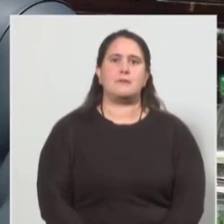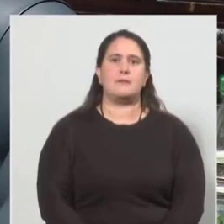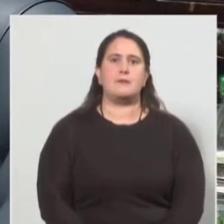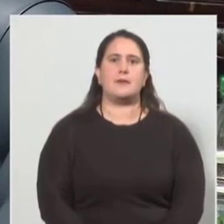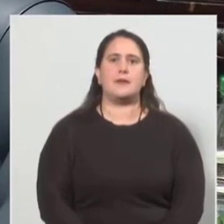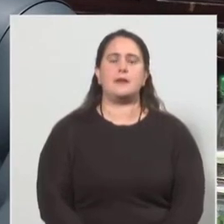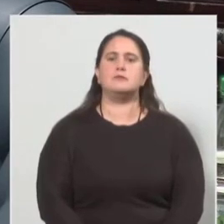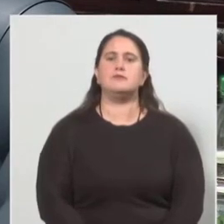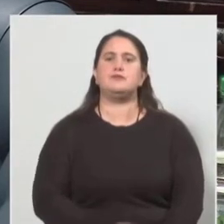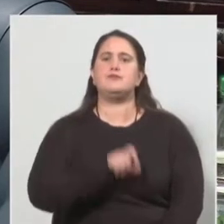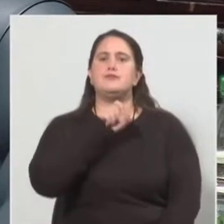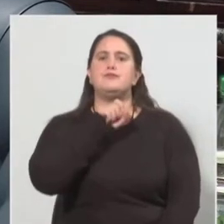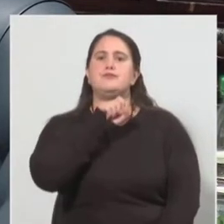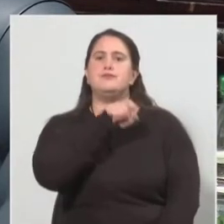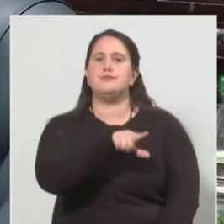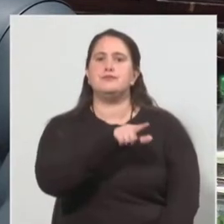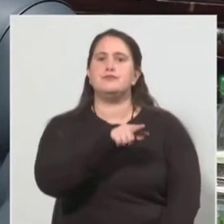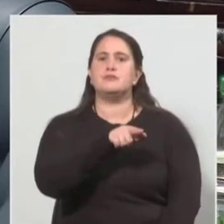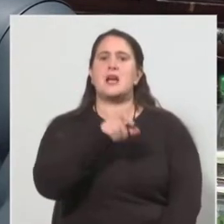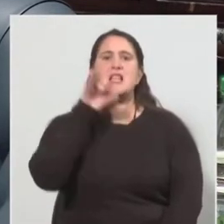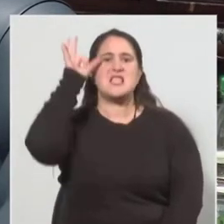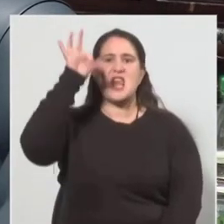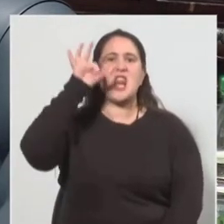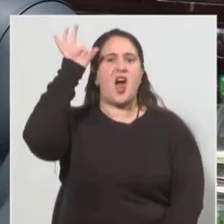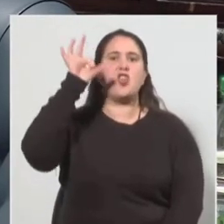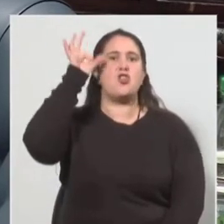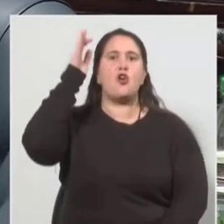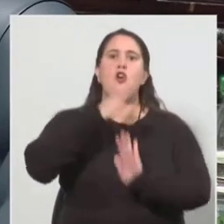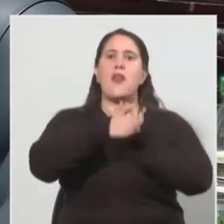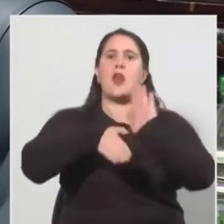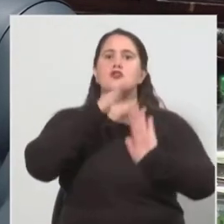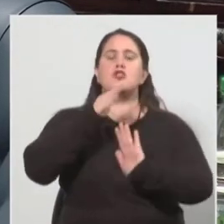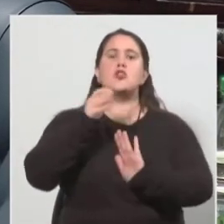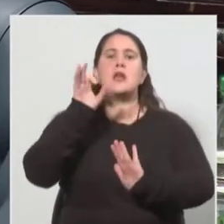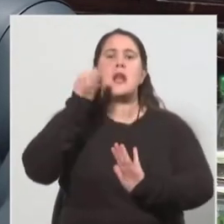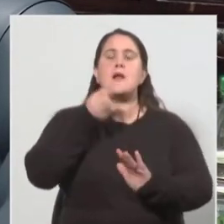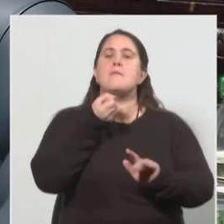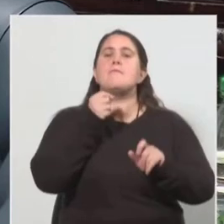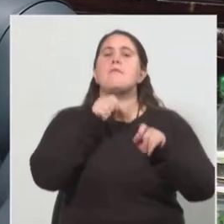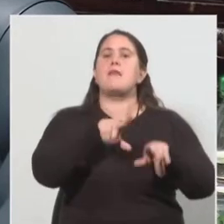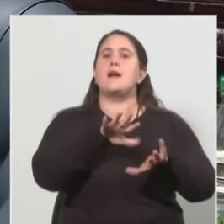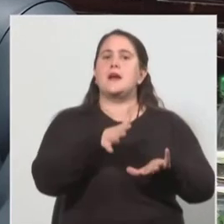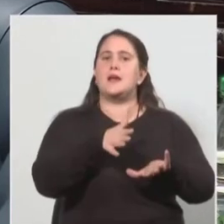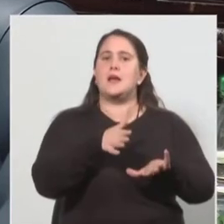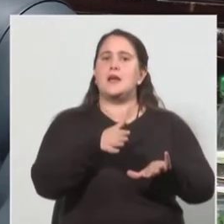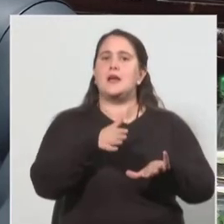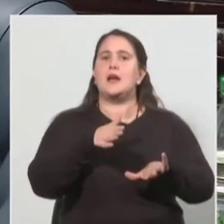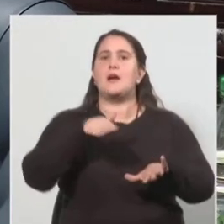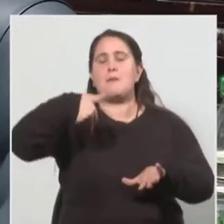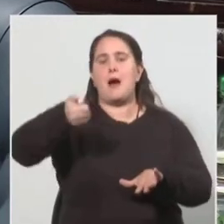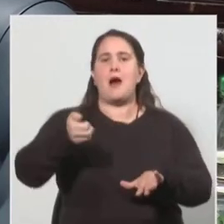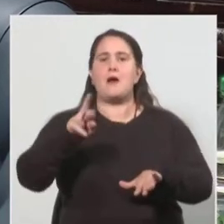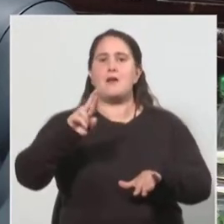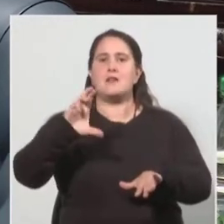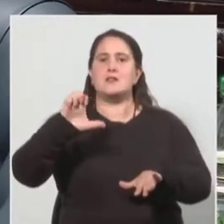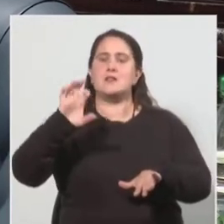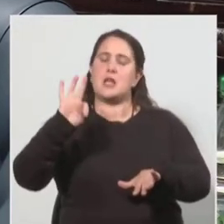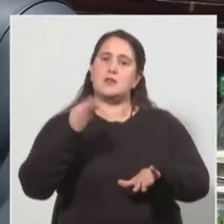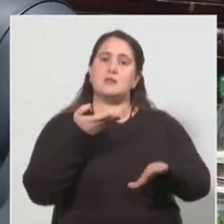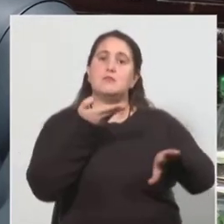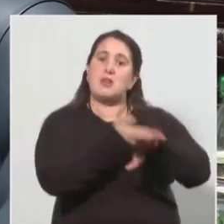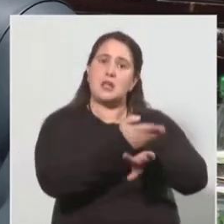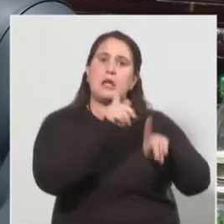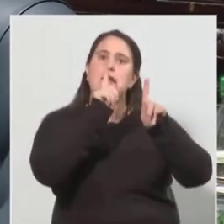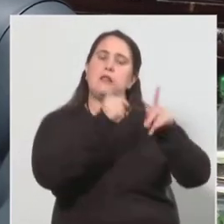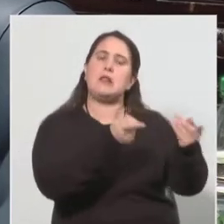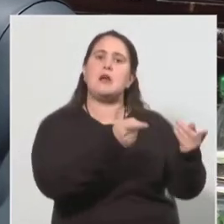¿Qué se le envió al Senado Nacional? La solicitud por parte de Marcet y el registro de